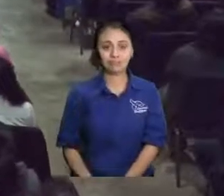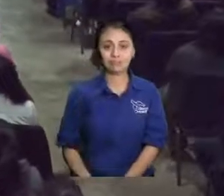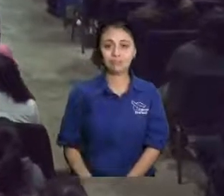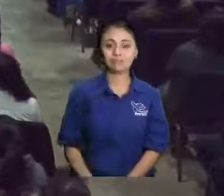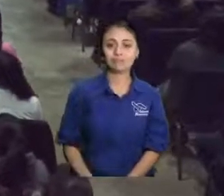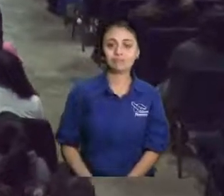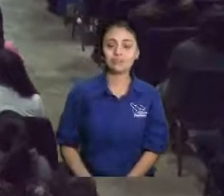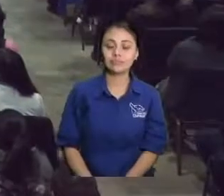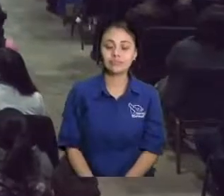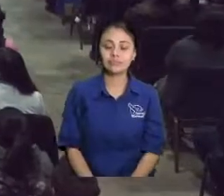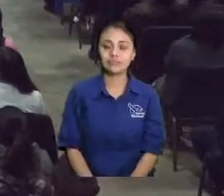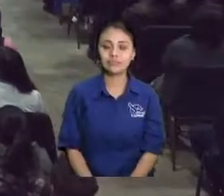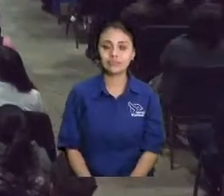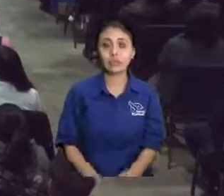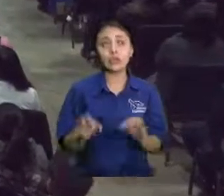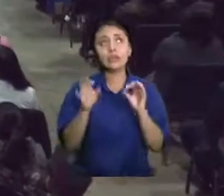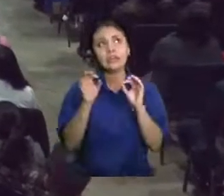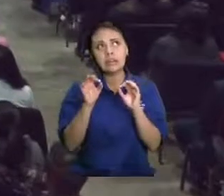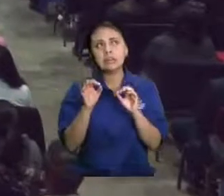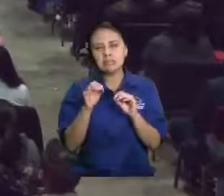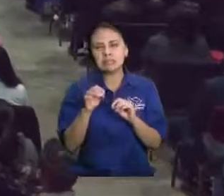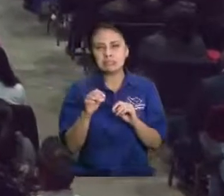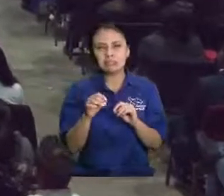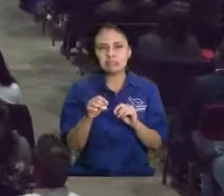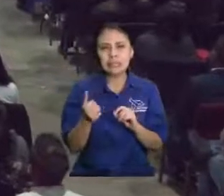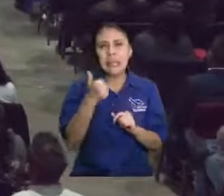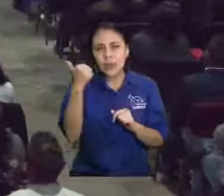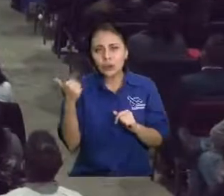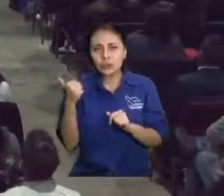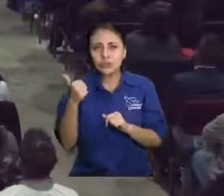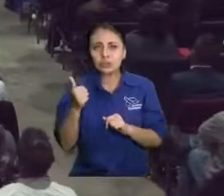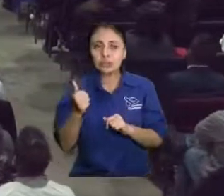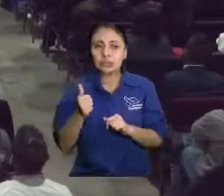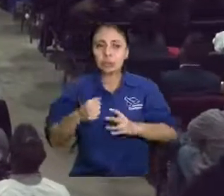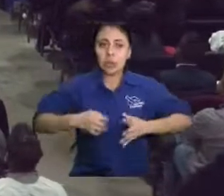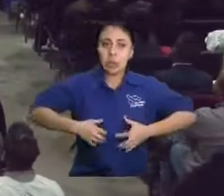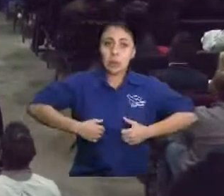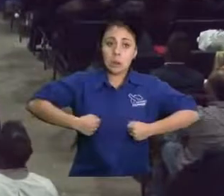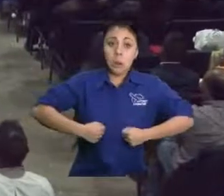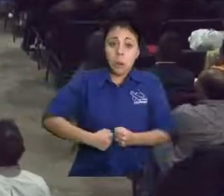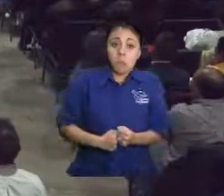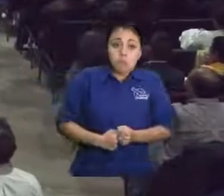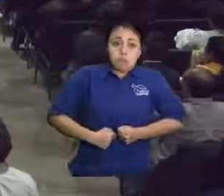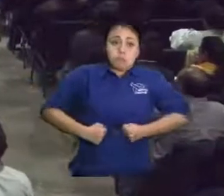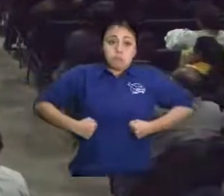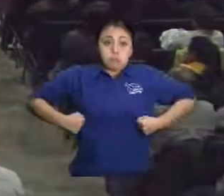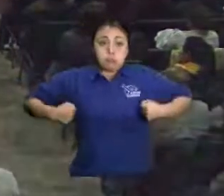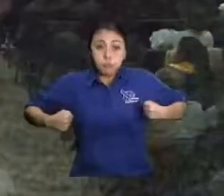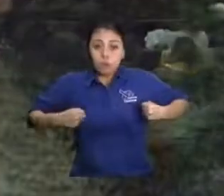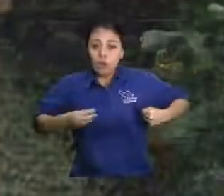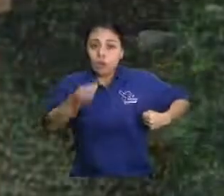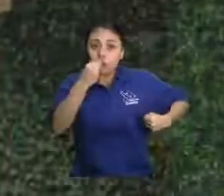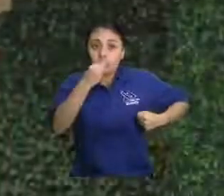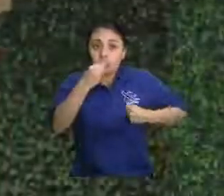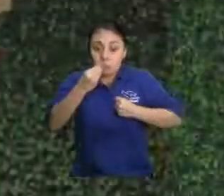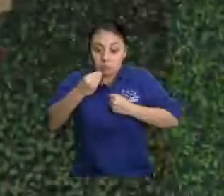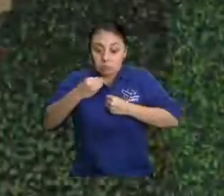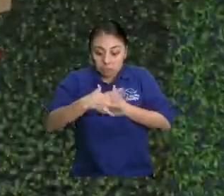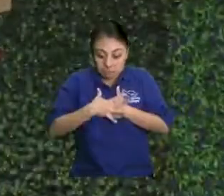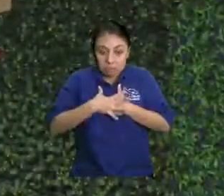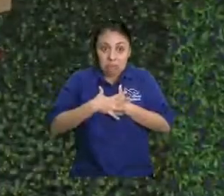que pasamos de algunas libras de peso, también sabemos que cuando comemos siempre manchamos la camisa o la corbata.